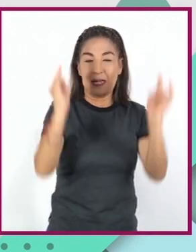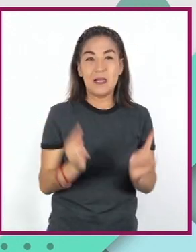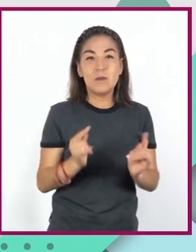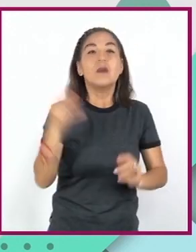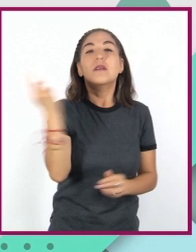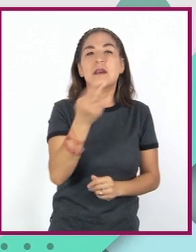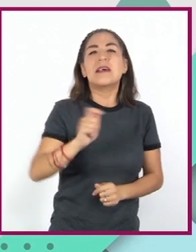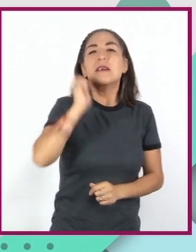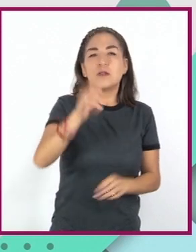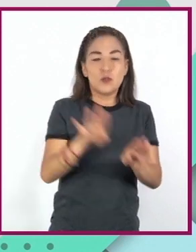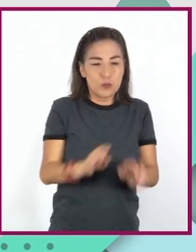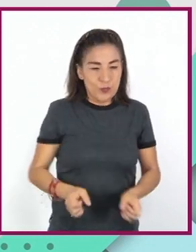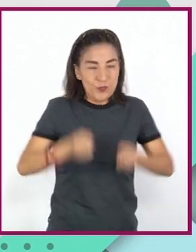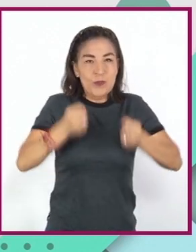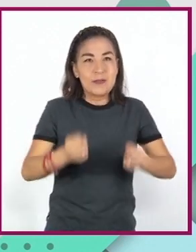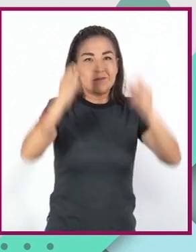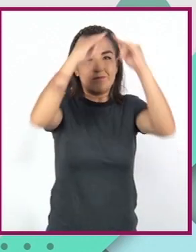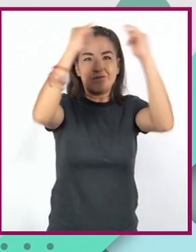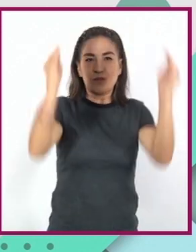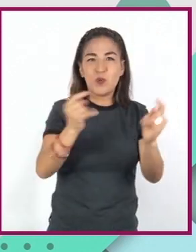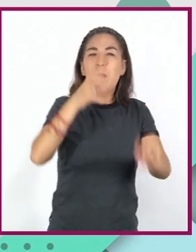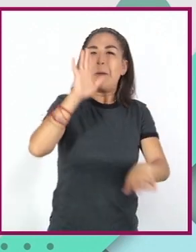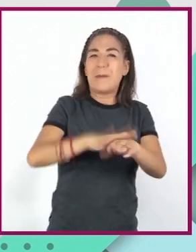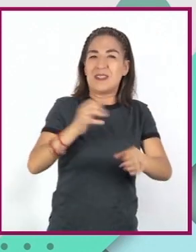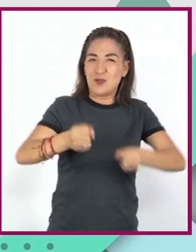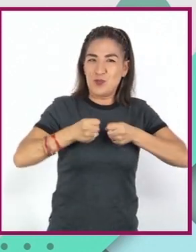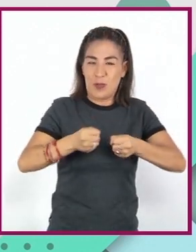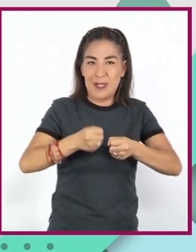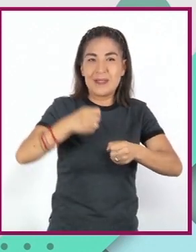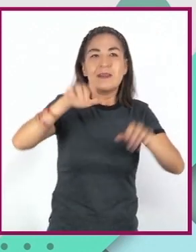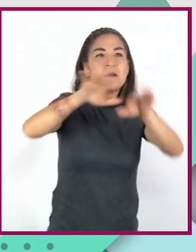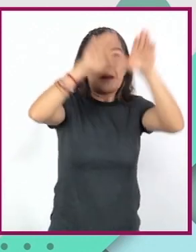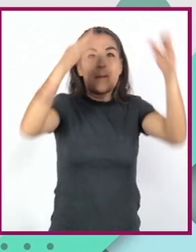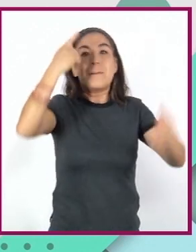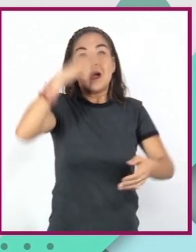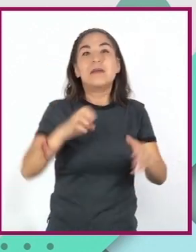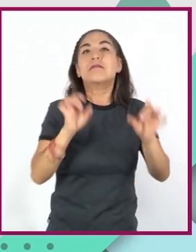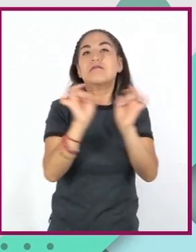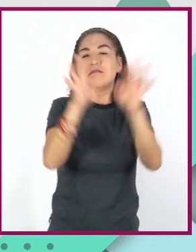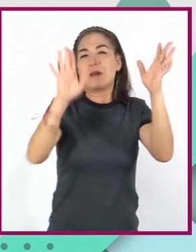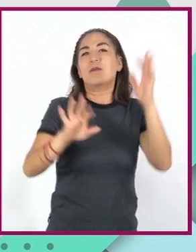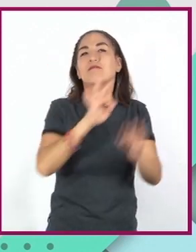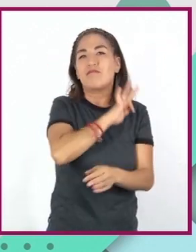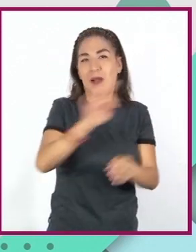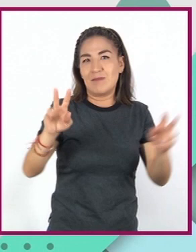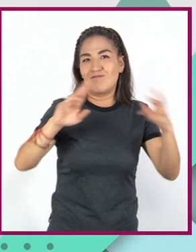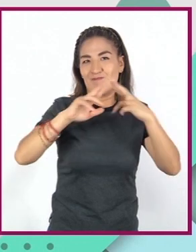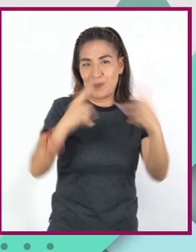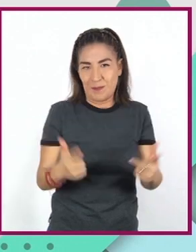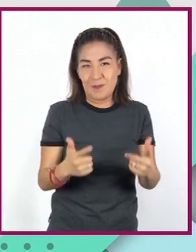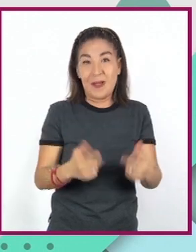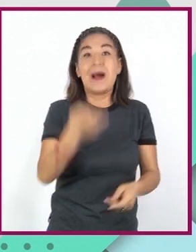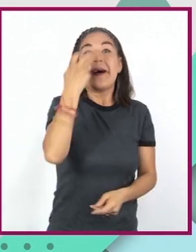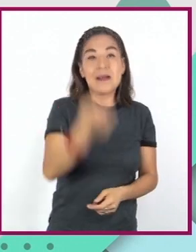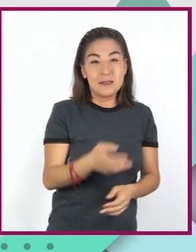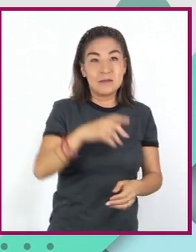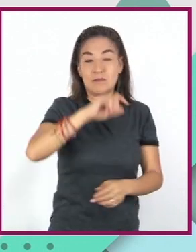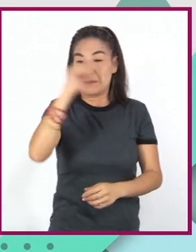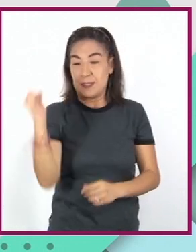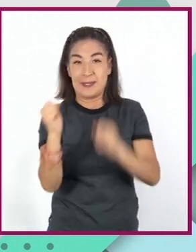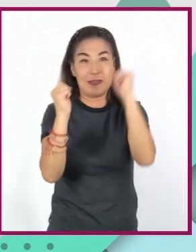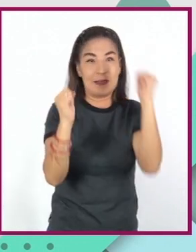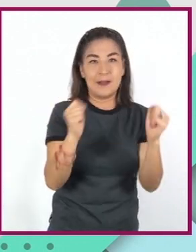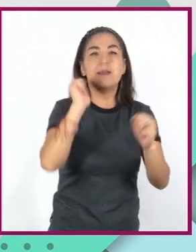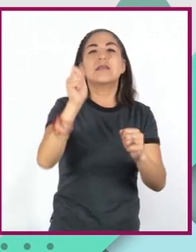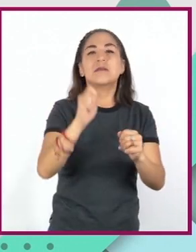poner un refuerzo de lona más grueso en el contorno para poder evitar que se rompa. Ya sabemos que cada lado mide